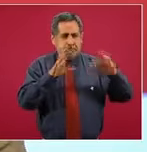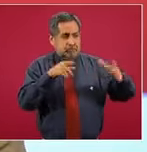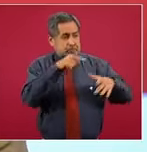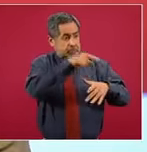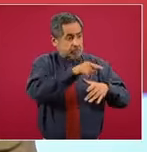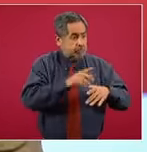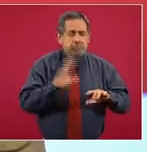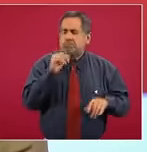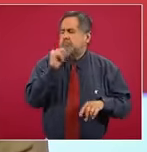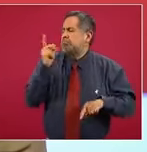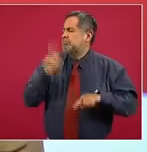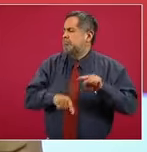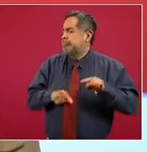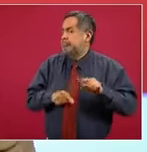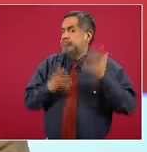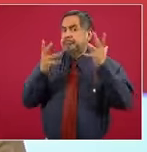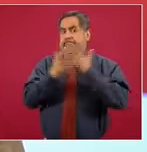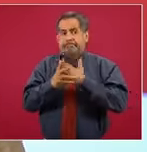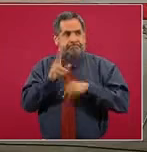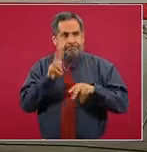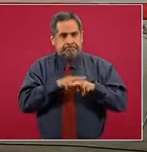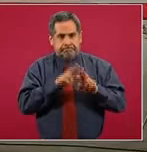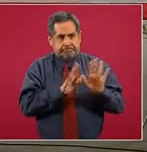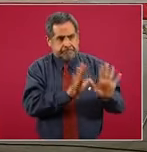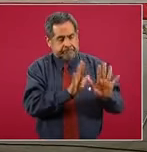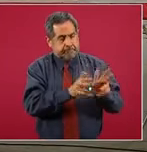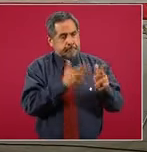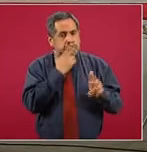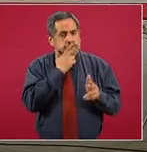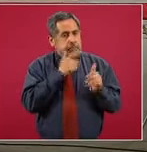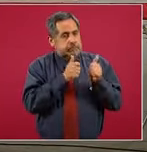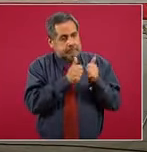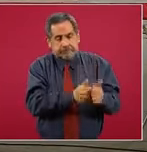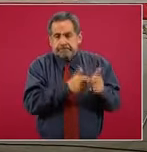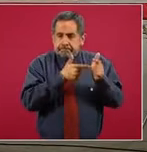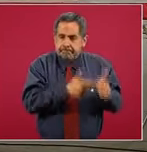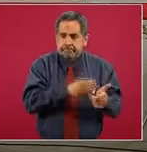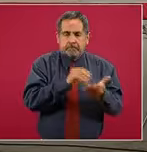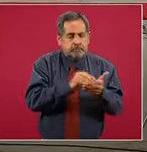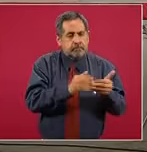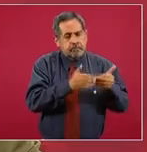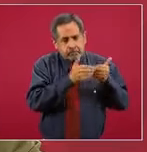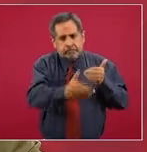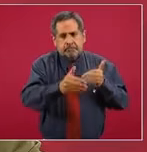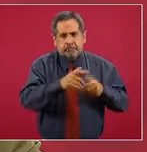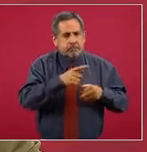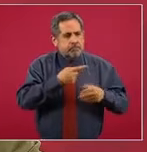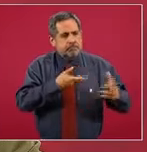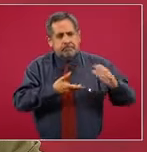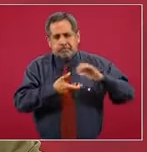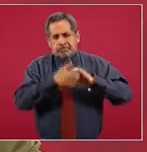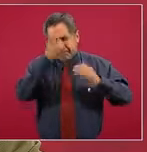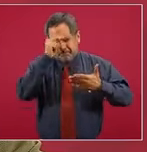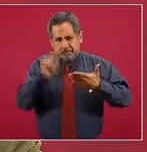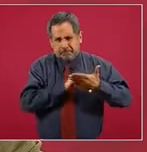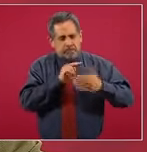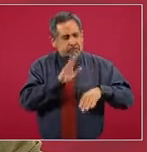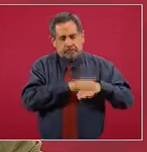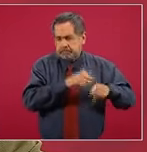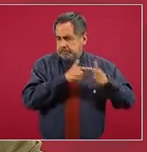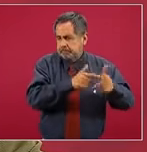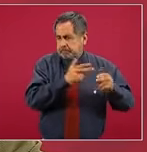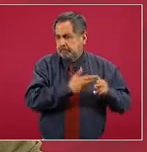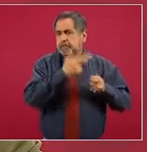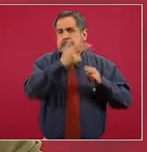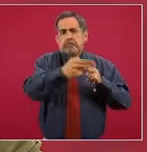ya no era necesario, pero por suerte se logró también el conseguir alargar el convenio para extenderlo al menos